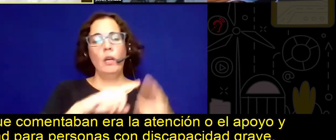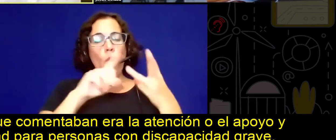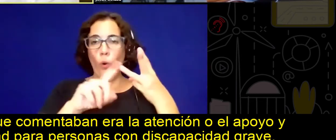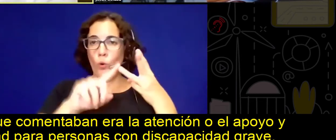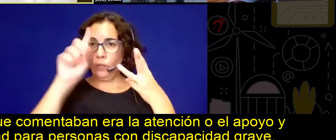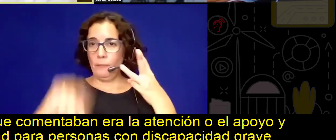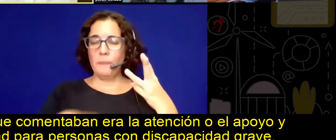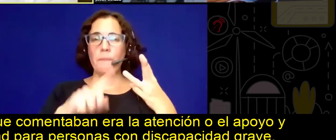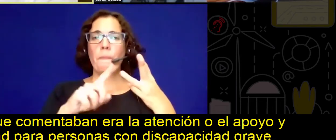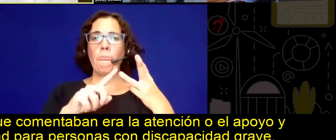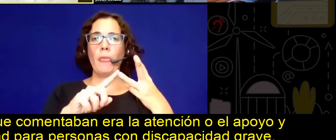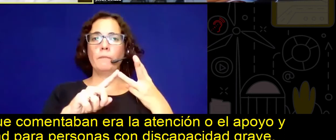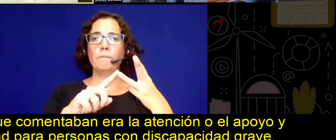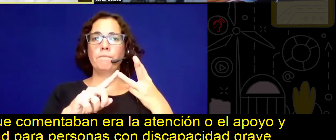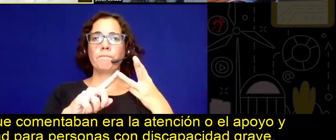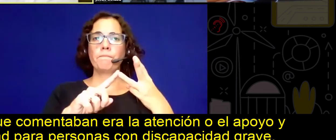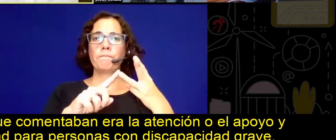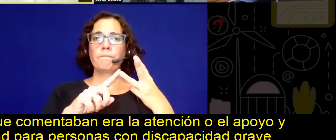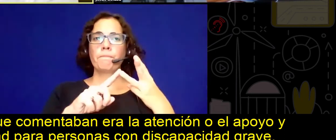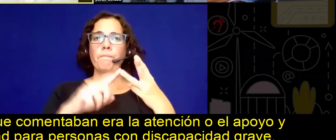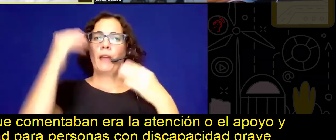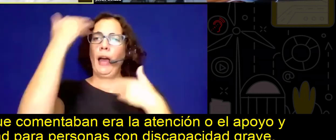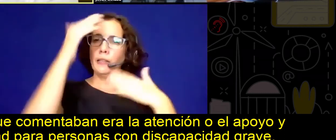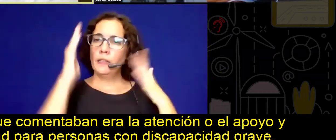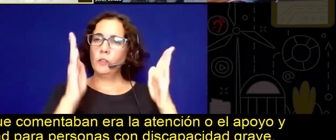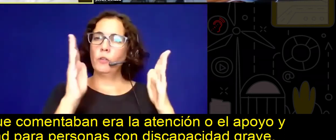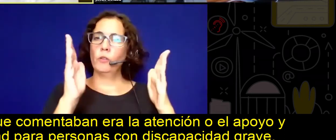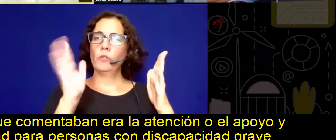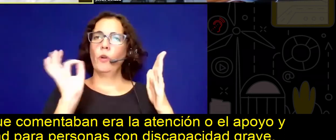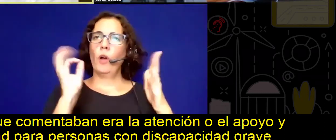comentaban era la atención o el apoyo y la